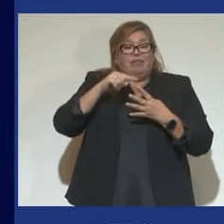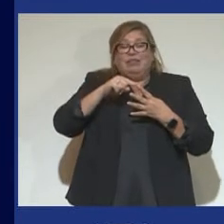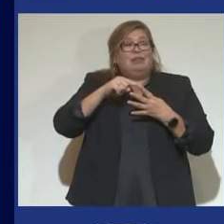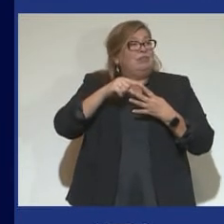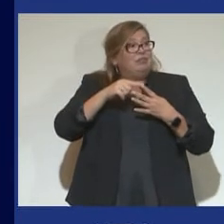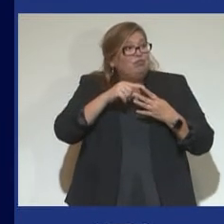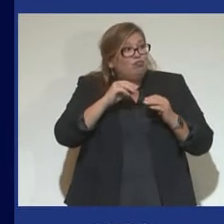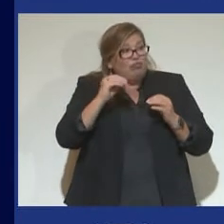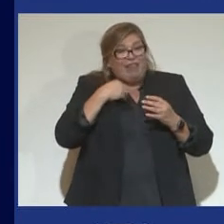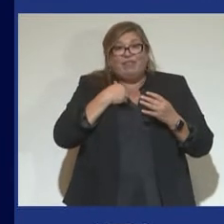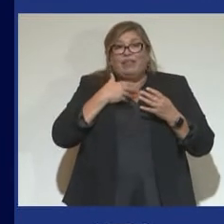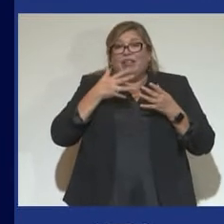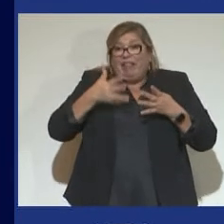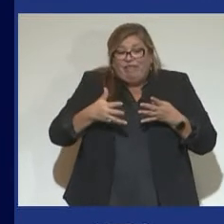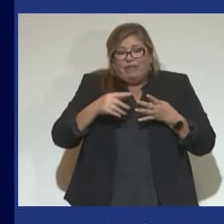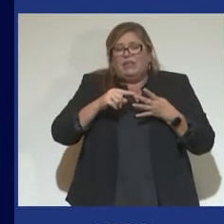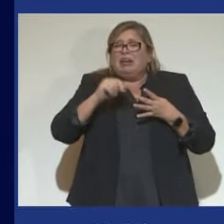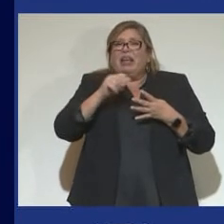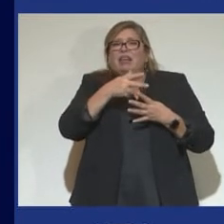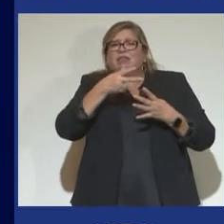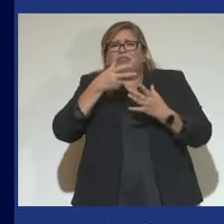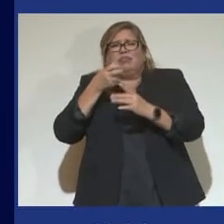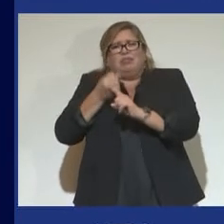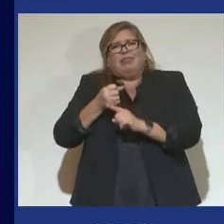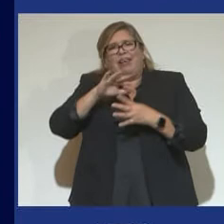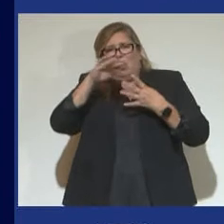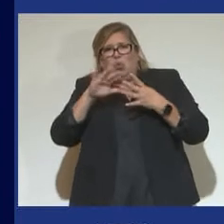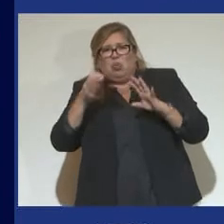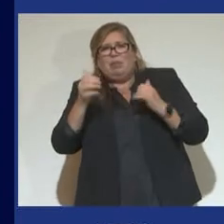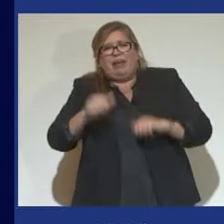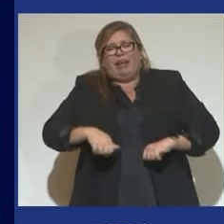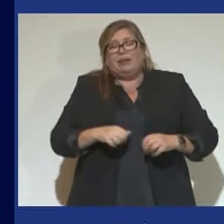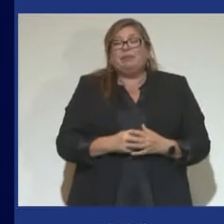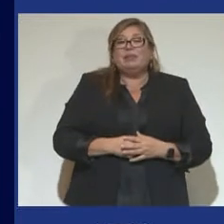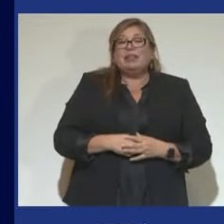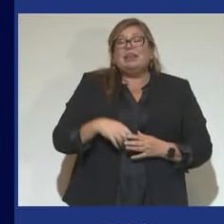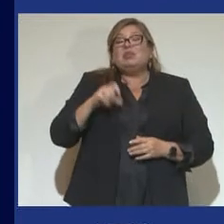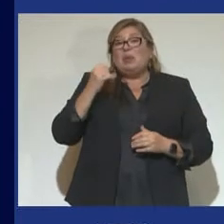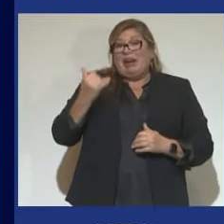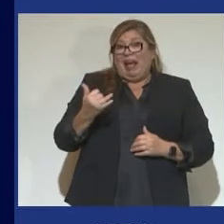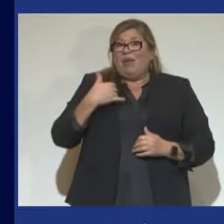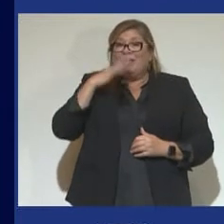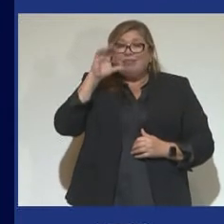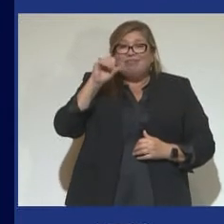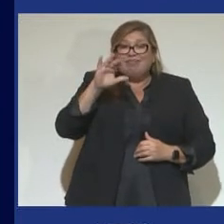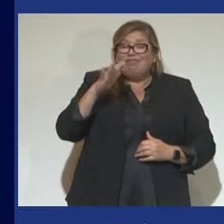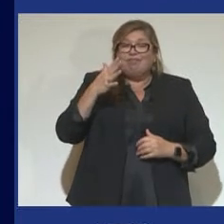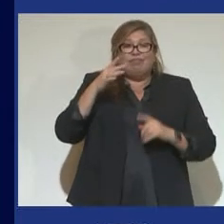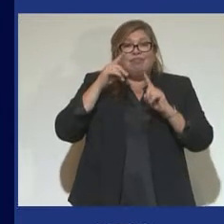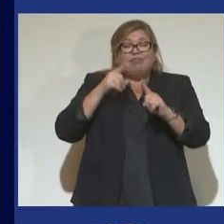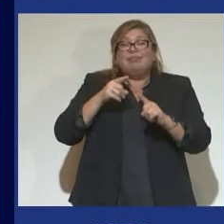transparencia y como ya les dije me pueden hacer responsable las próximas el próximo millón de